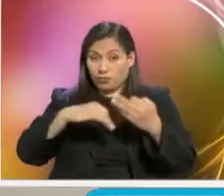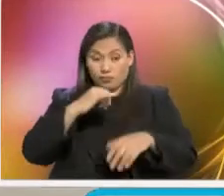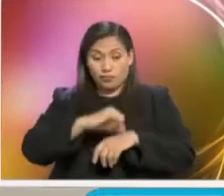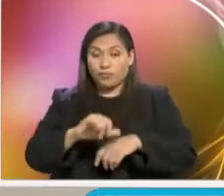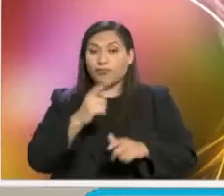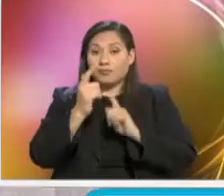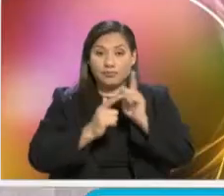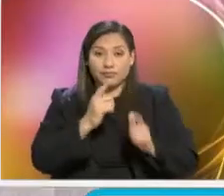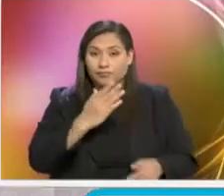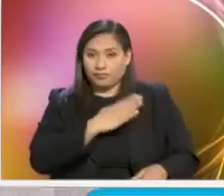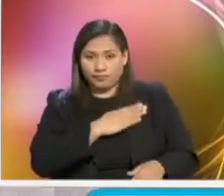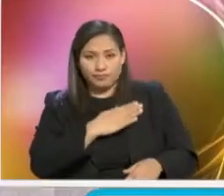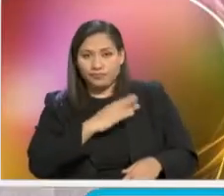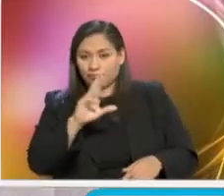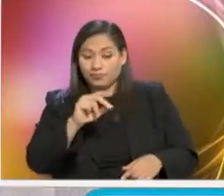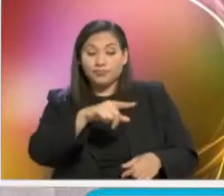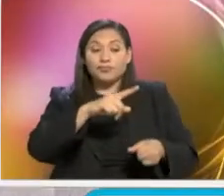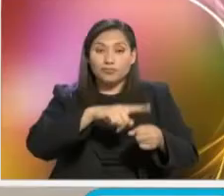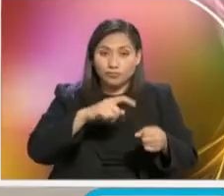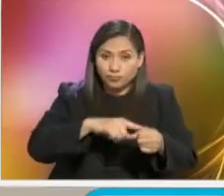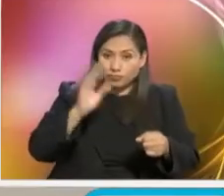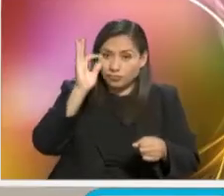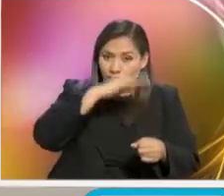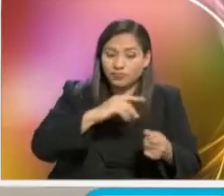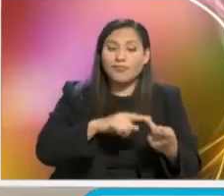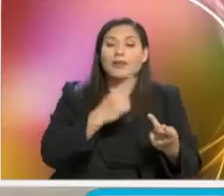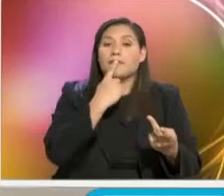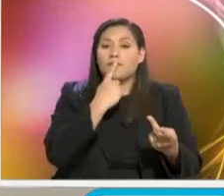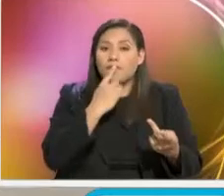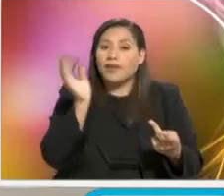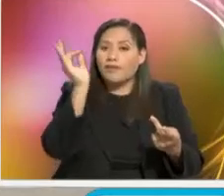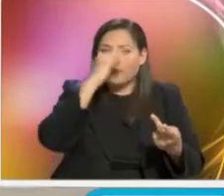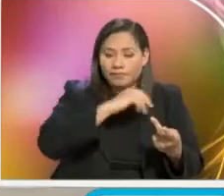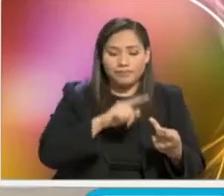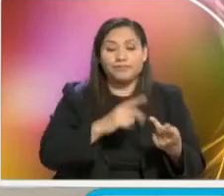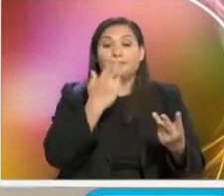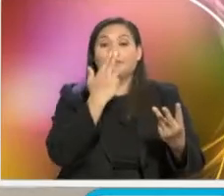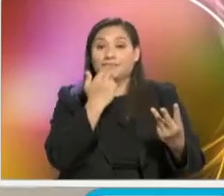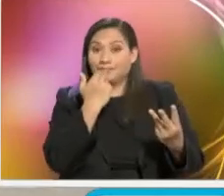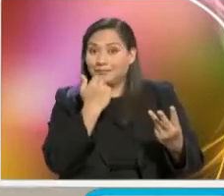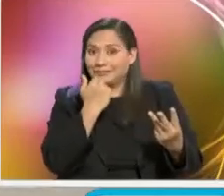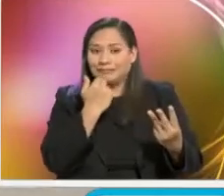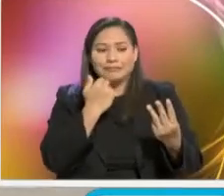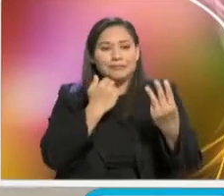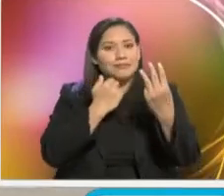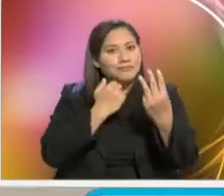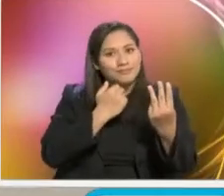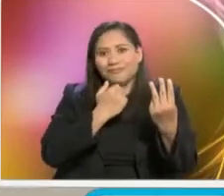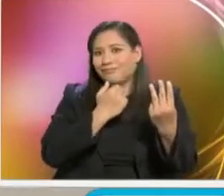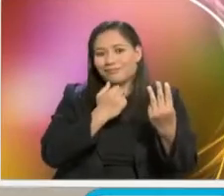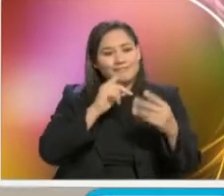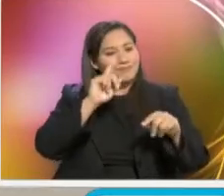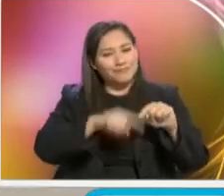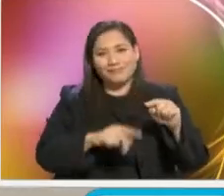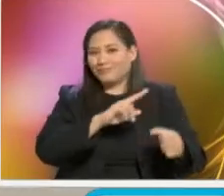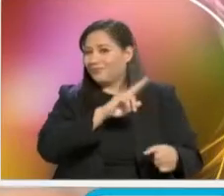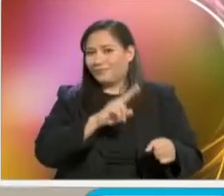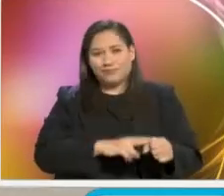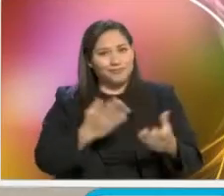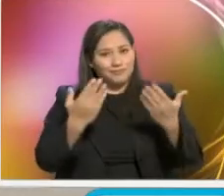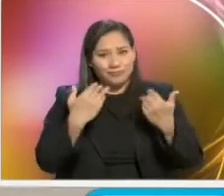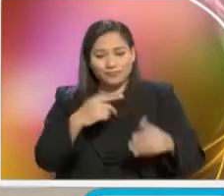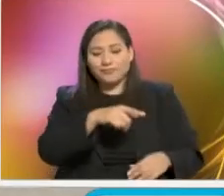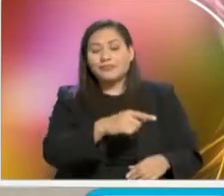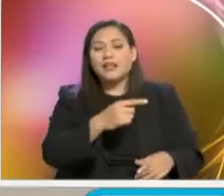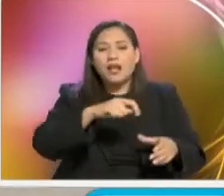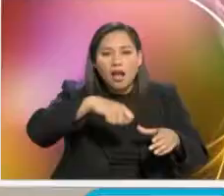buenos. Si trae colorante, si trae un saborizante, si trae azúcar, de preferencia no, porque no es natural y lo único que